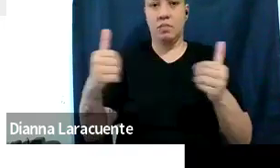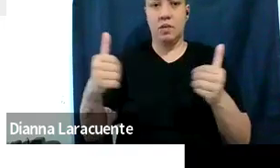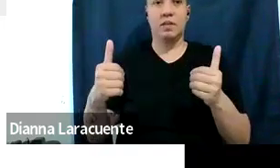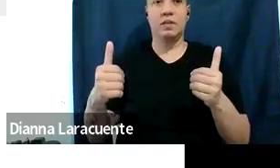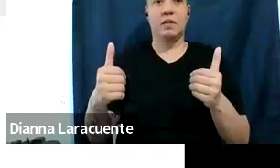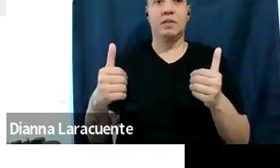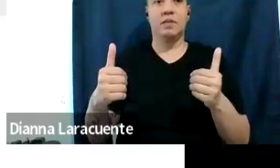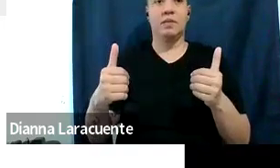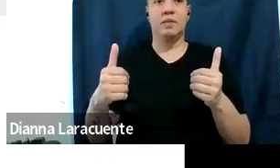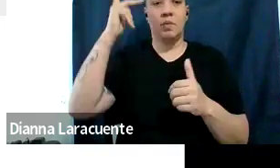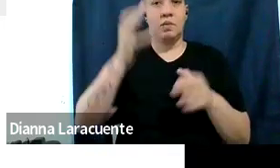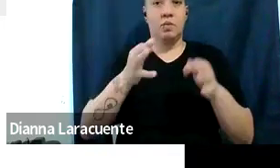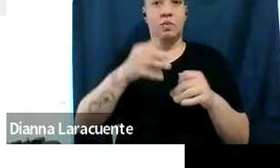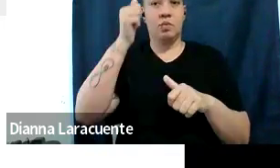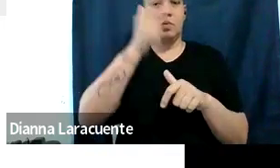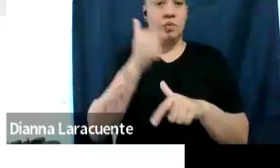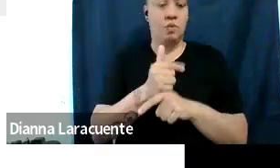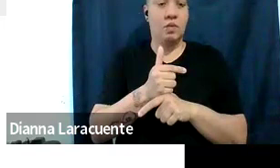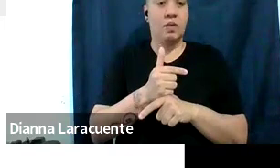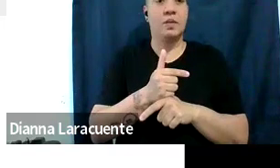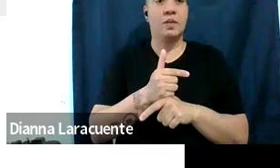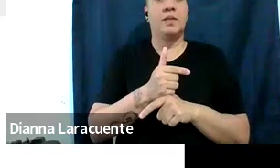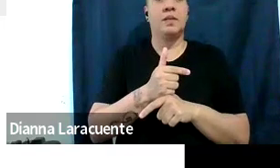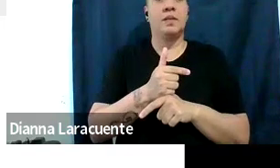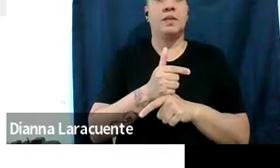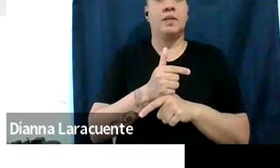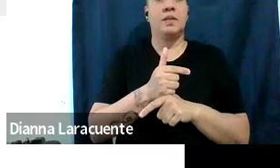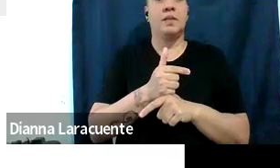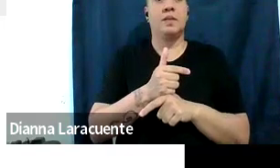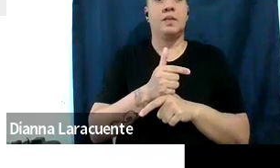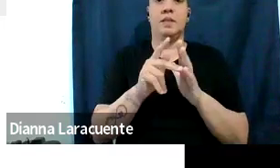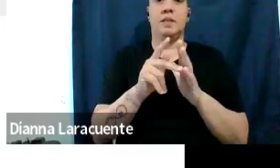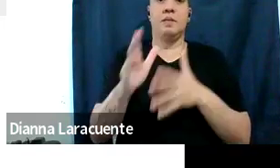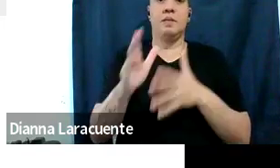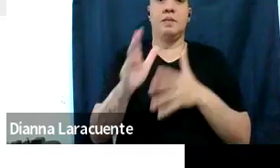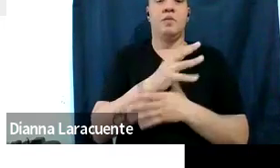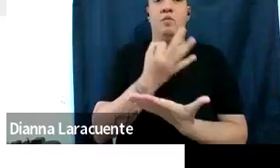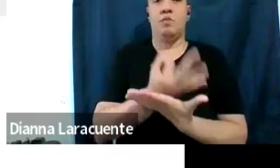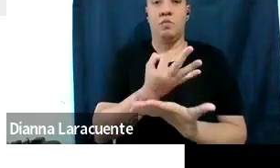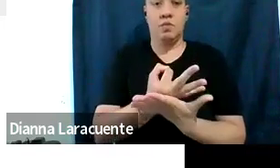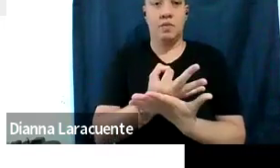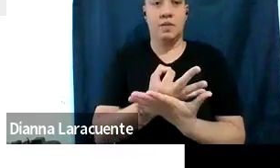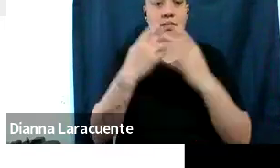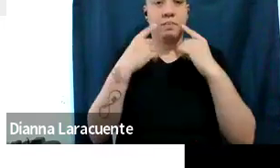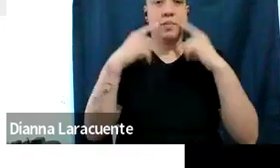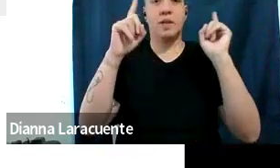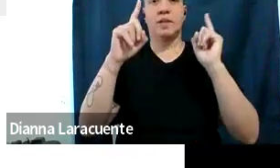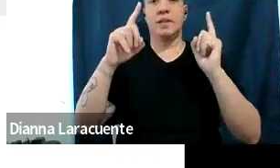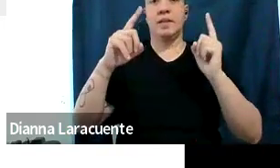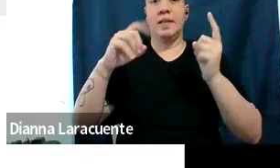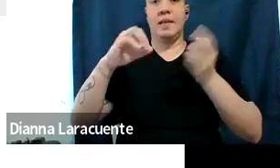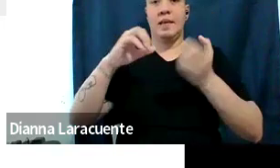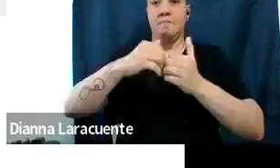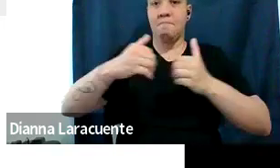con nuestros hermanos peninsulares, y el principio fundamental de su política será alcanzar la mayor descentralización